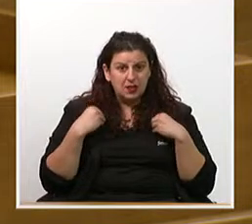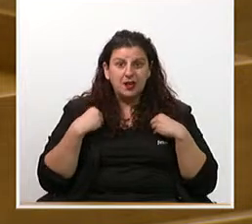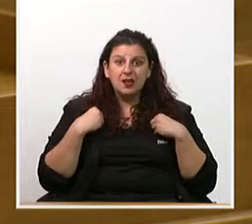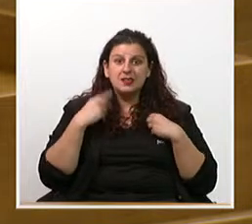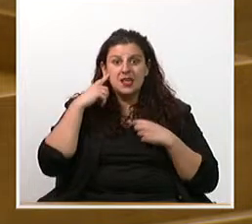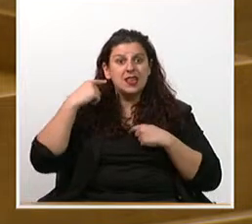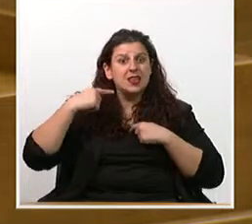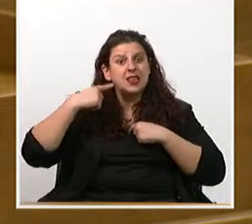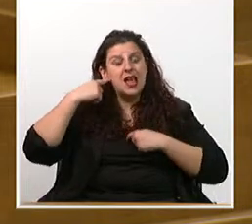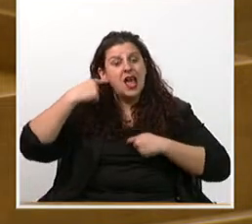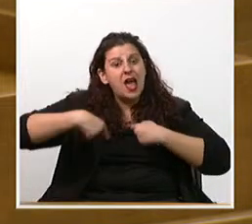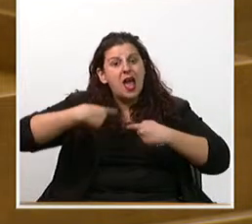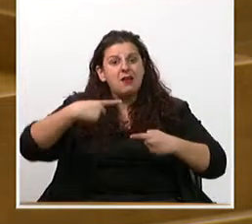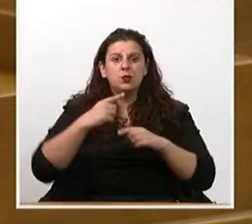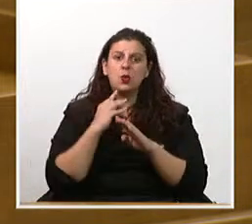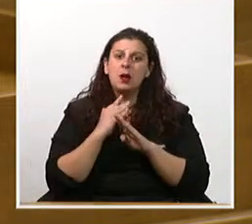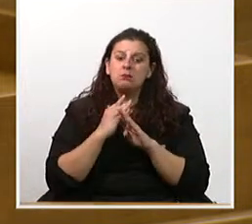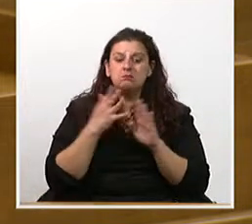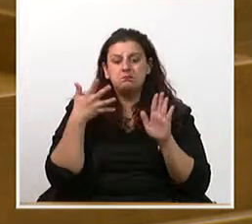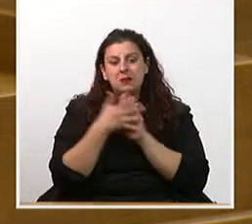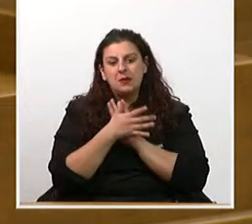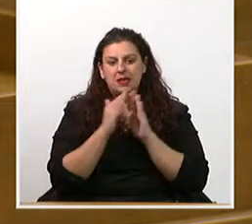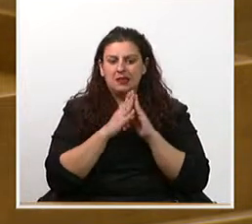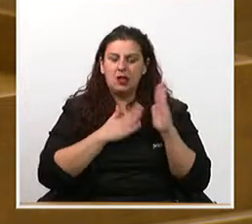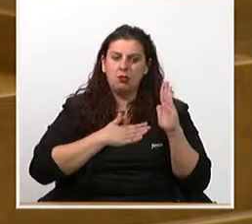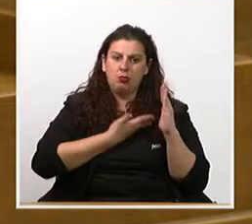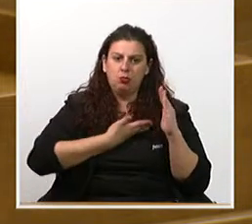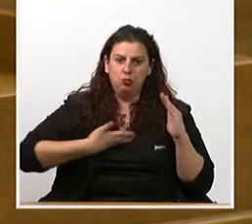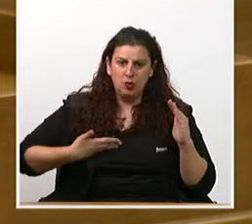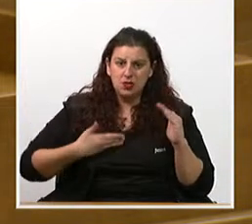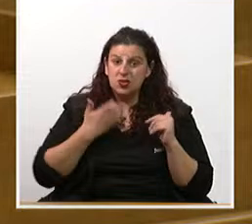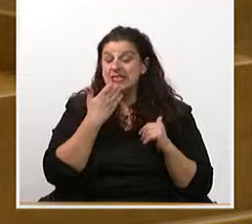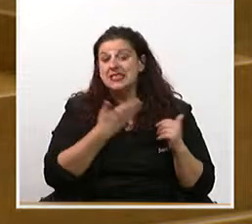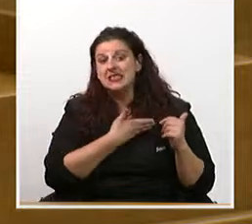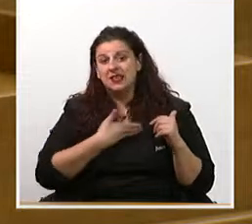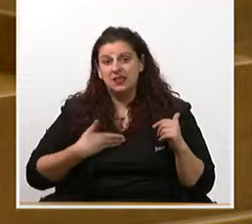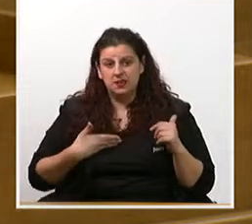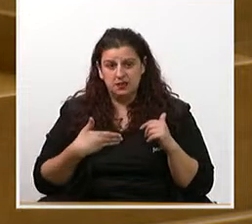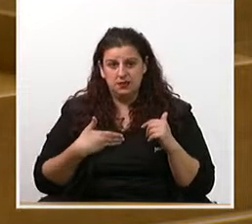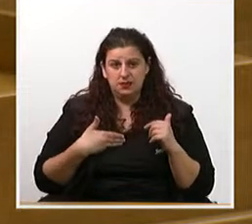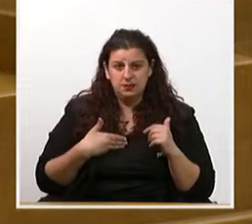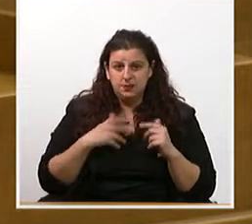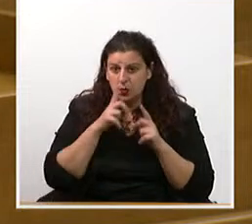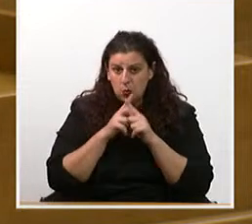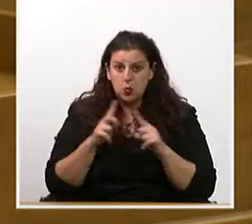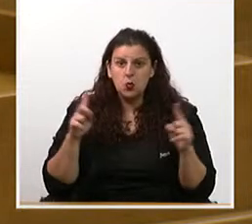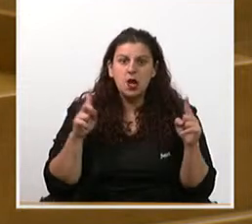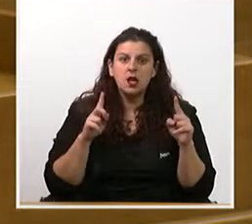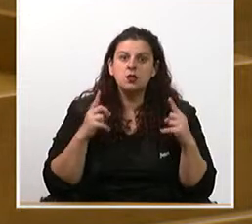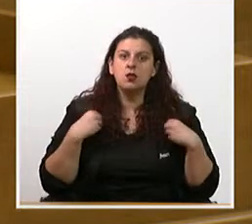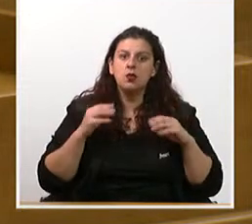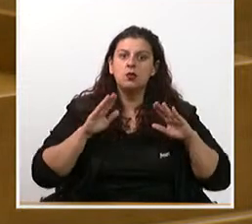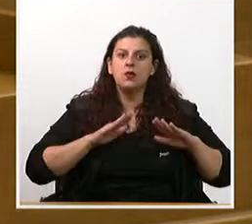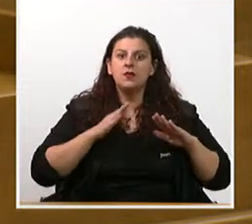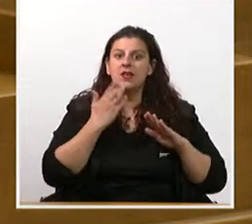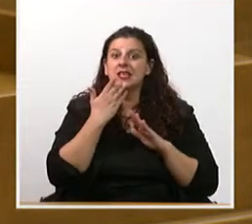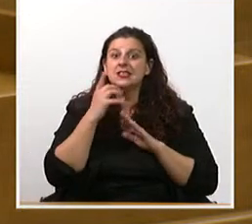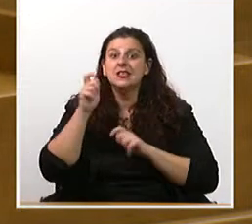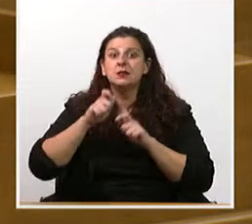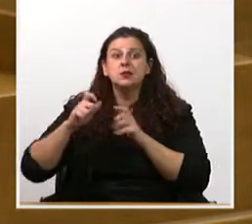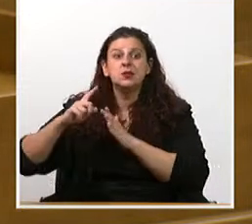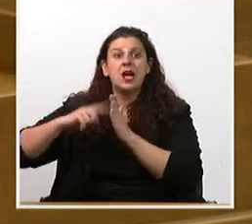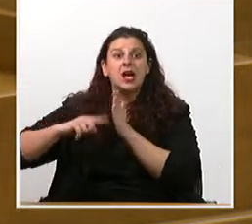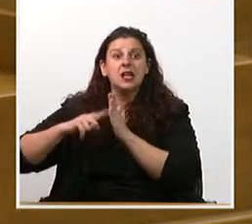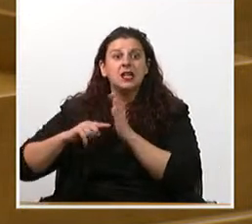permanente en una vivienda de su propiedad para las personas en régimen de propiedad la ayuda llegará hasta el año para las personas que estaban en régimen de alquiler la